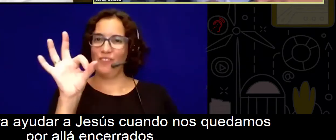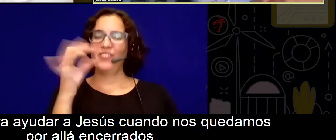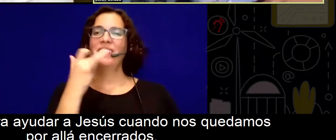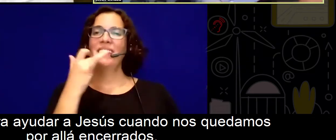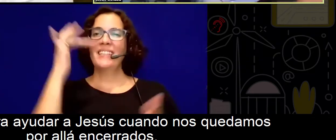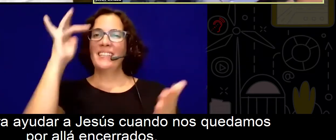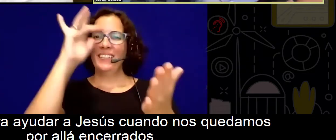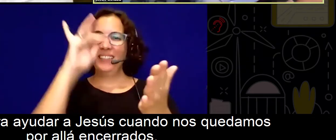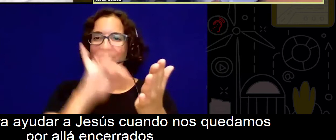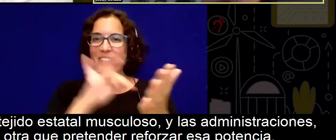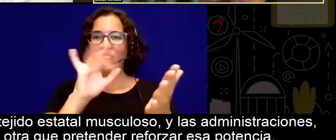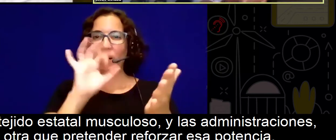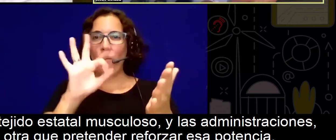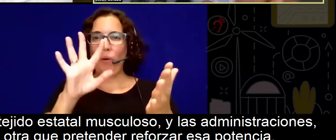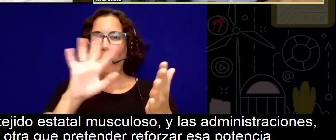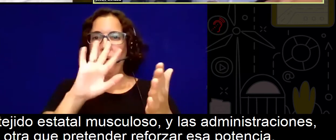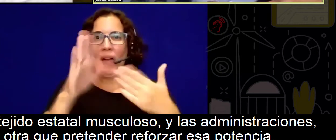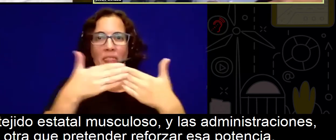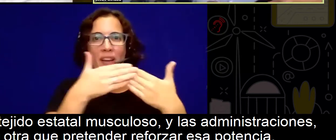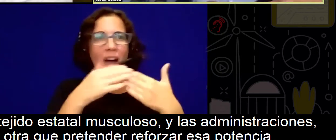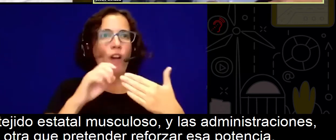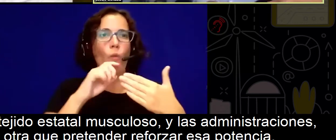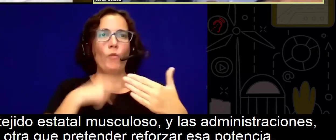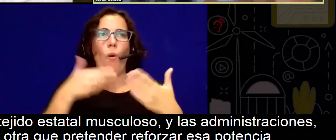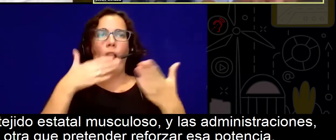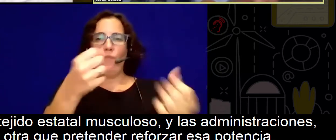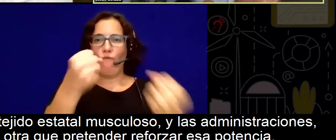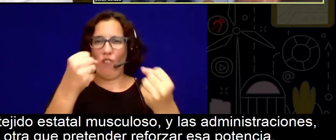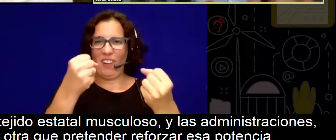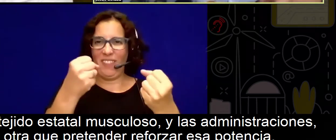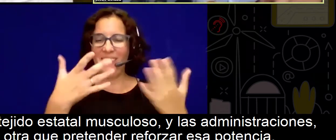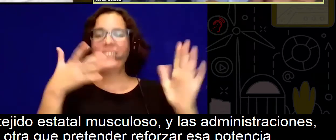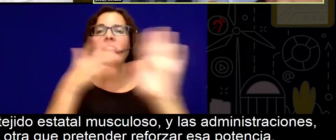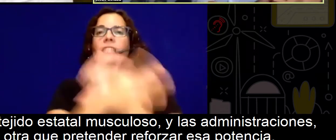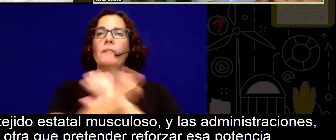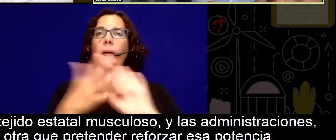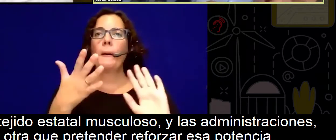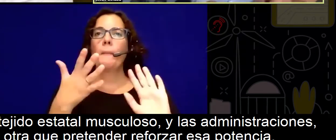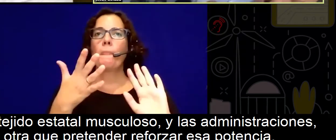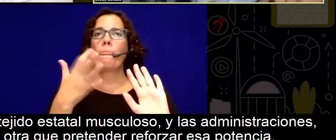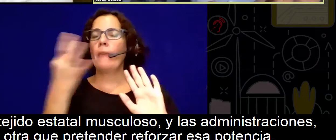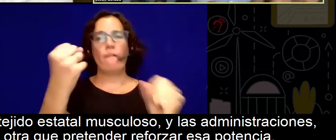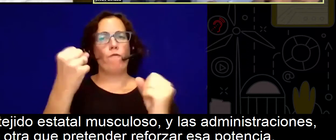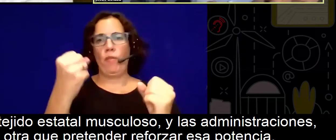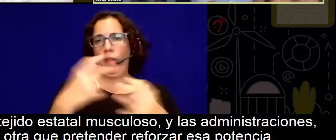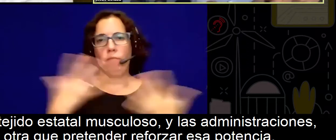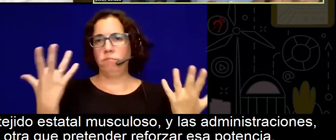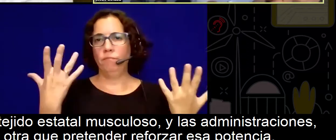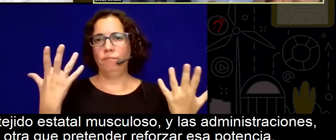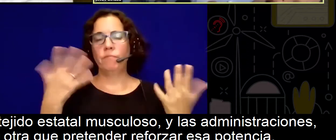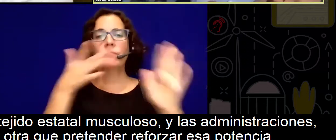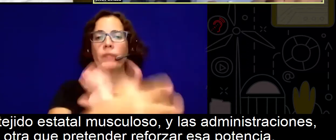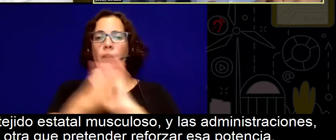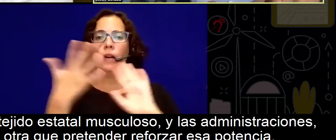por ahí encerrados, Jesús. Entonces, es verdad que tiene que haber un tejido estatal músculo, ¿no? Musculoso. Y ahí